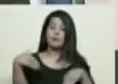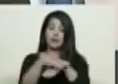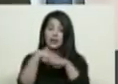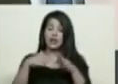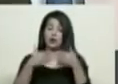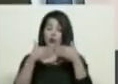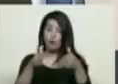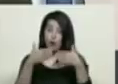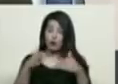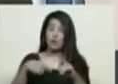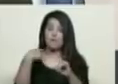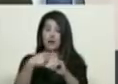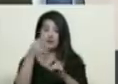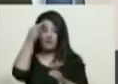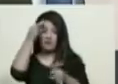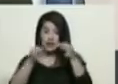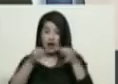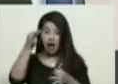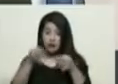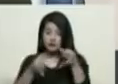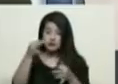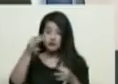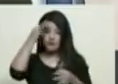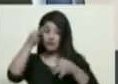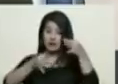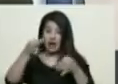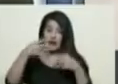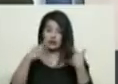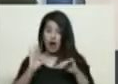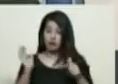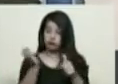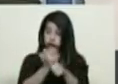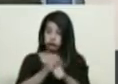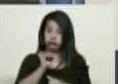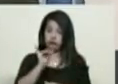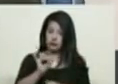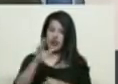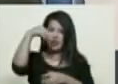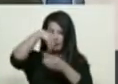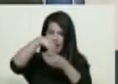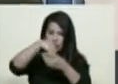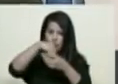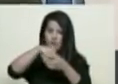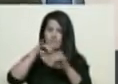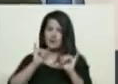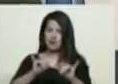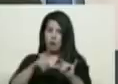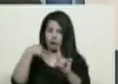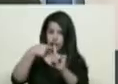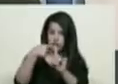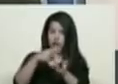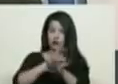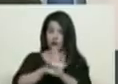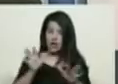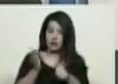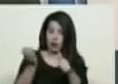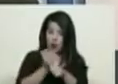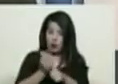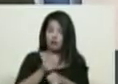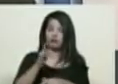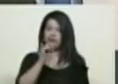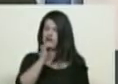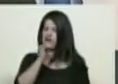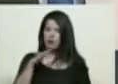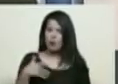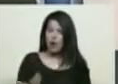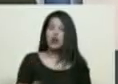público y los fiscales que están llevando este este caso dentro de lo positivo que se ha conseguido es la